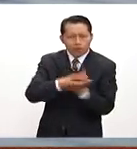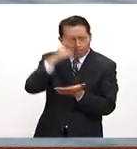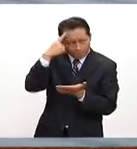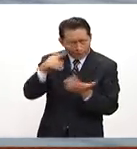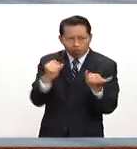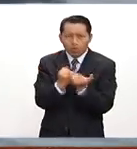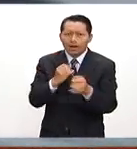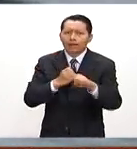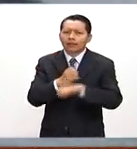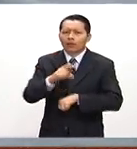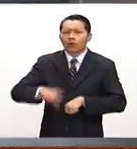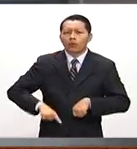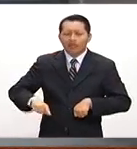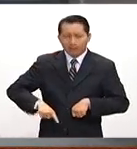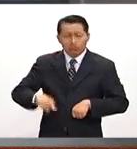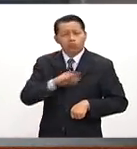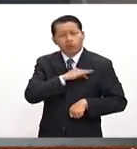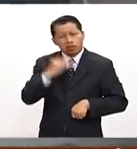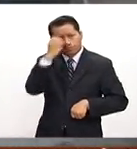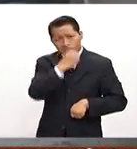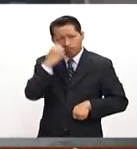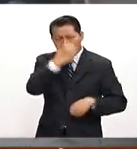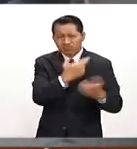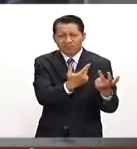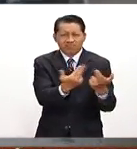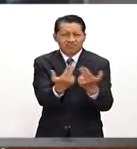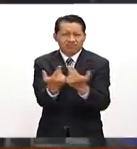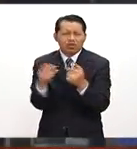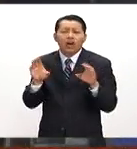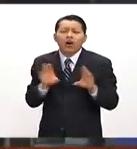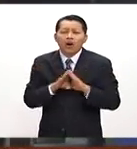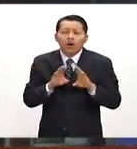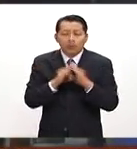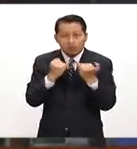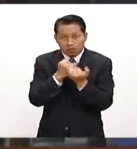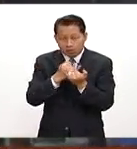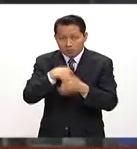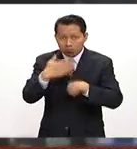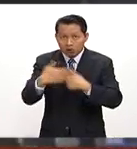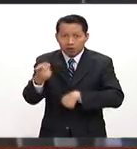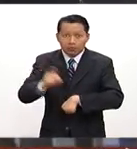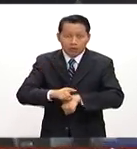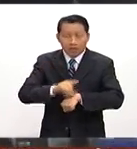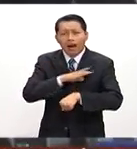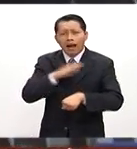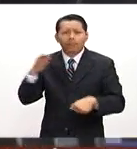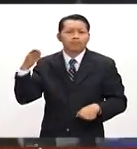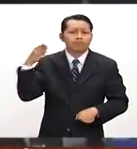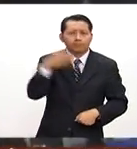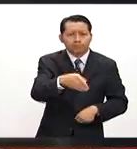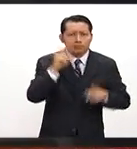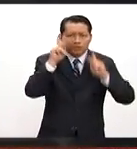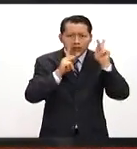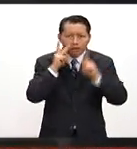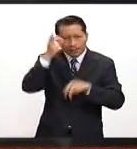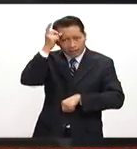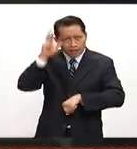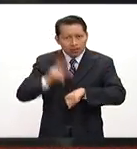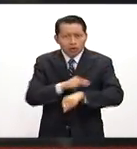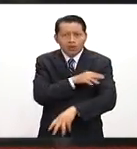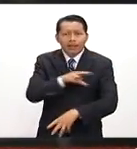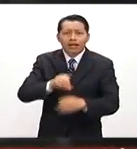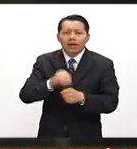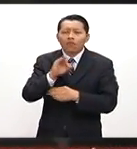estado para hacer la evaluación de los daños a la brevedad posible, y anunció que en unos días más visitará esta entidad el director general del